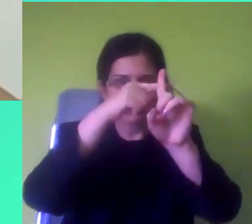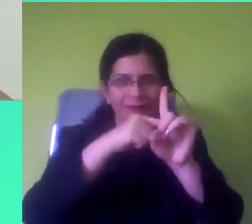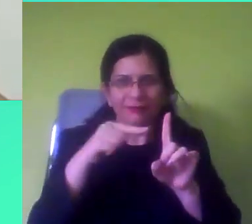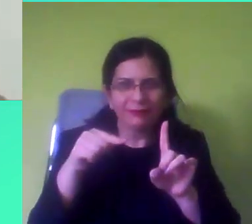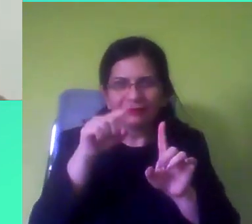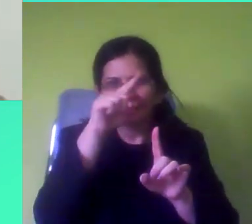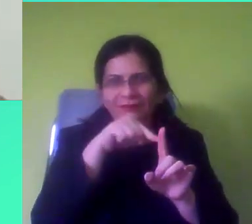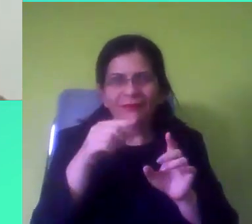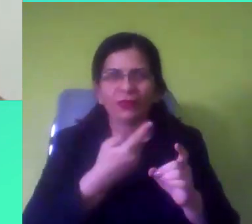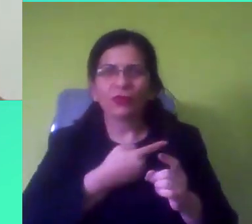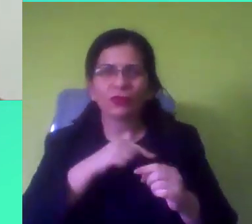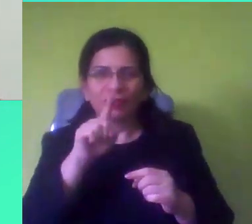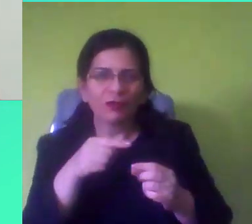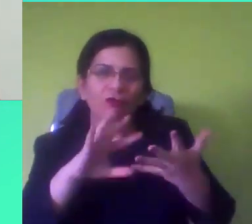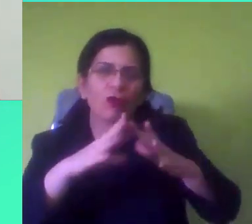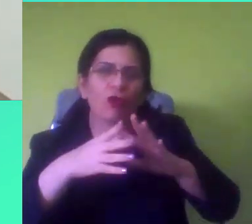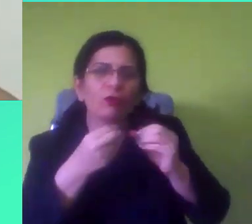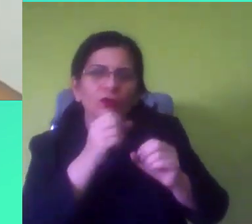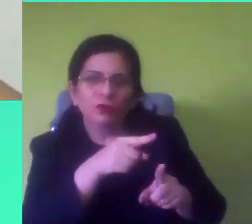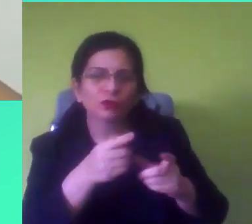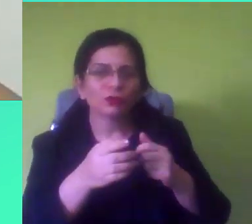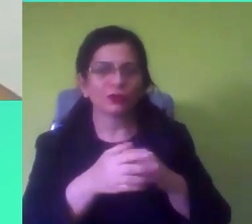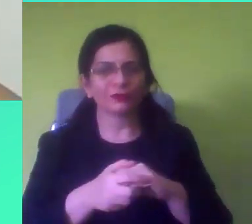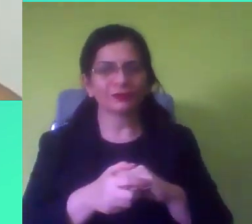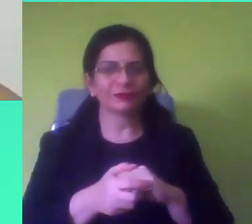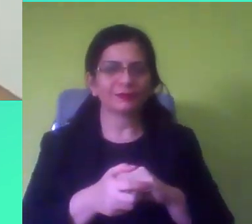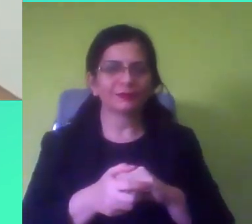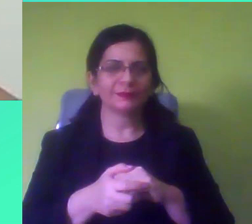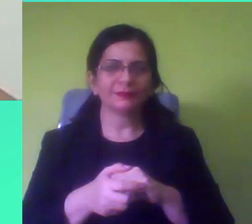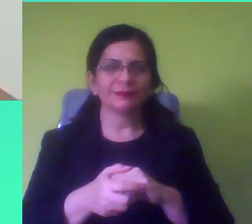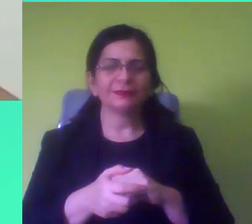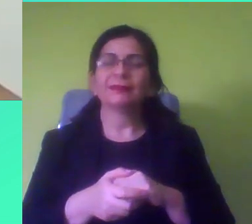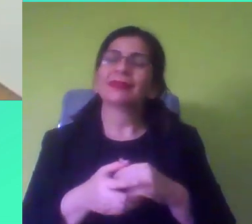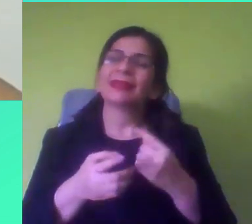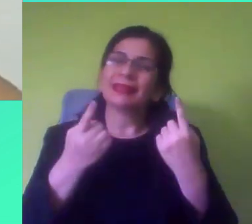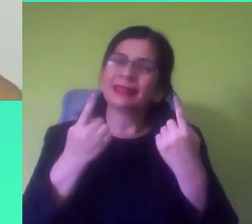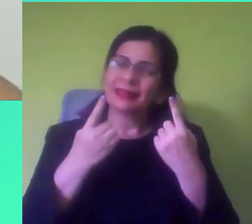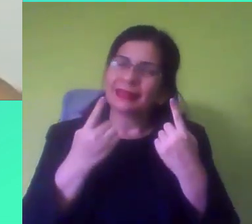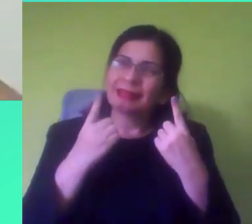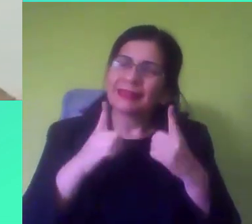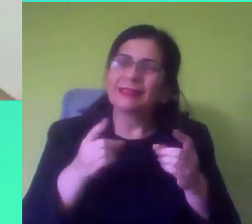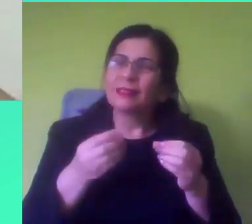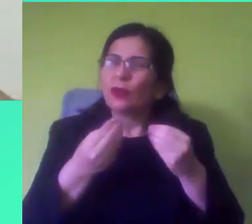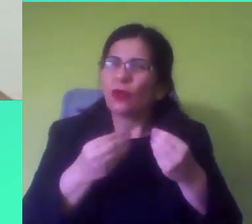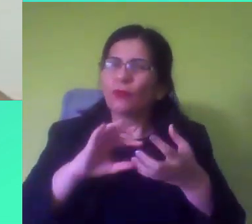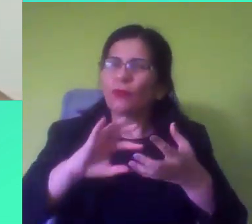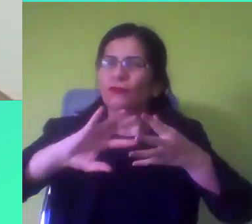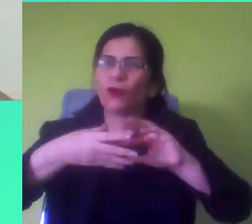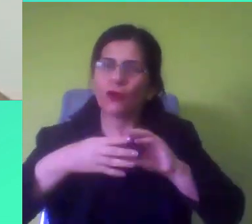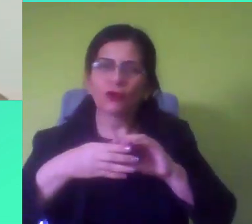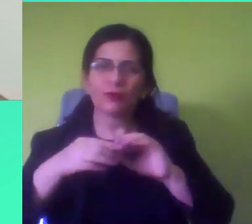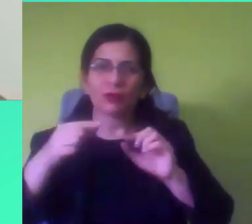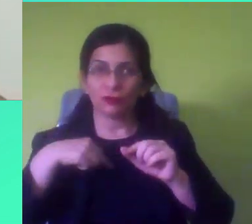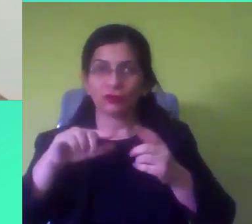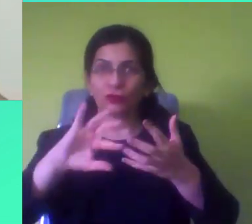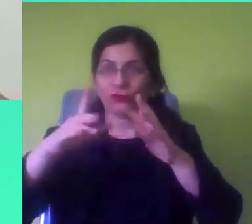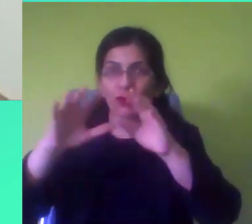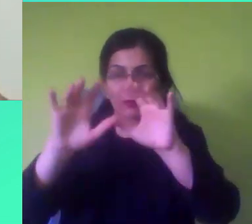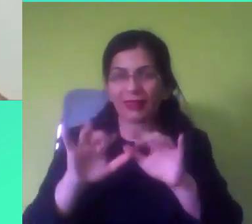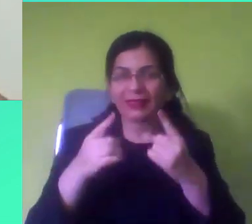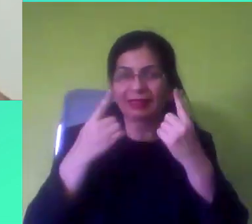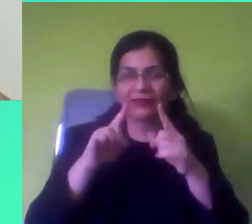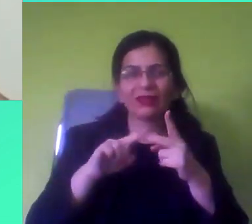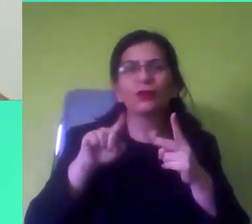a cada uno de este tipo de geoformas. La metodología es un poquito diferente cuando vamos a intentar digitalizar los glaciares